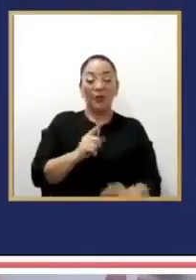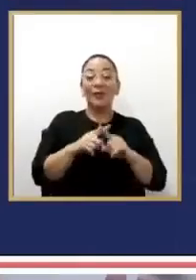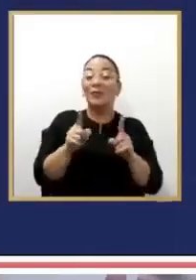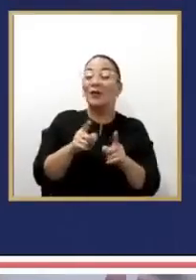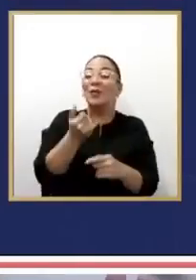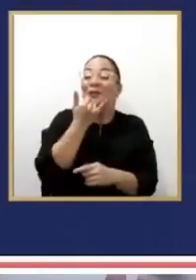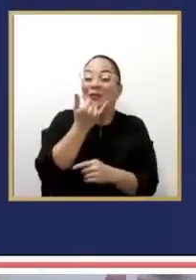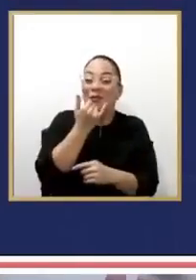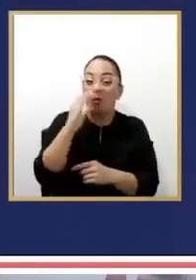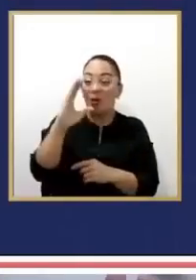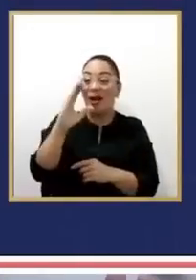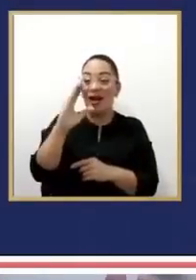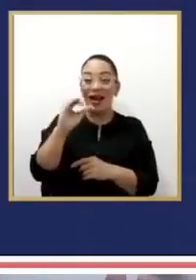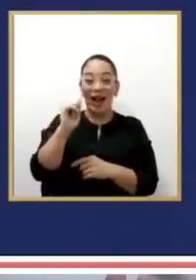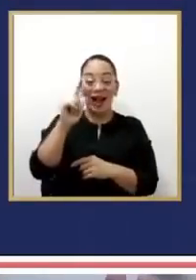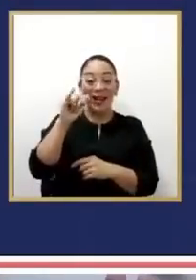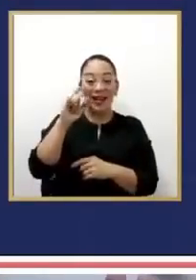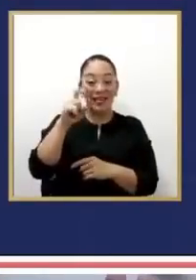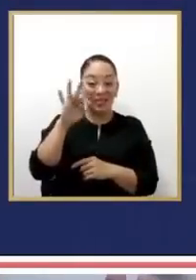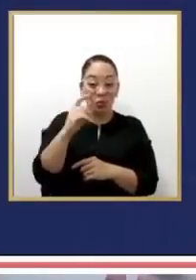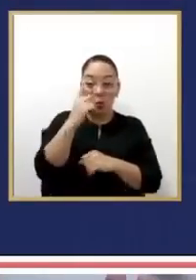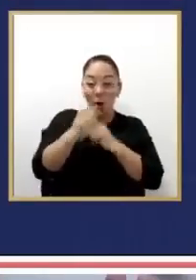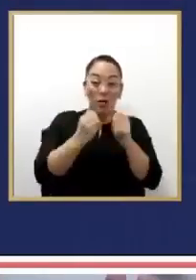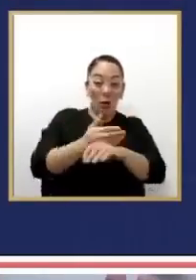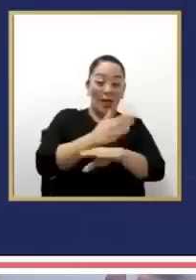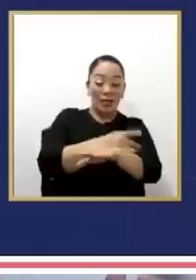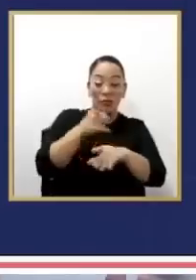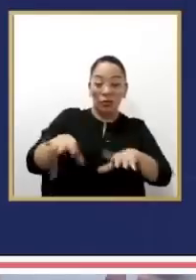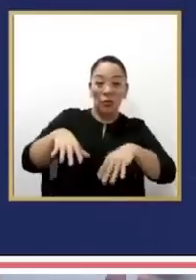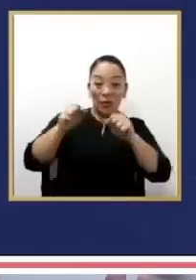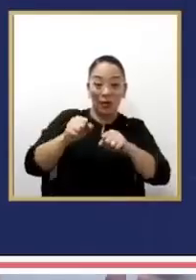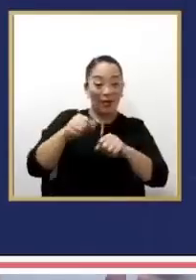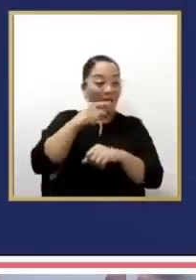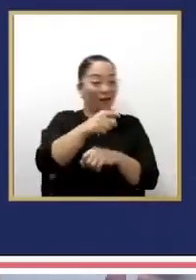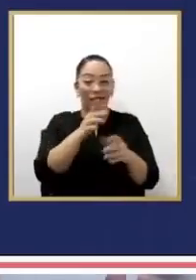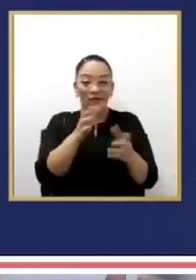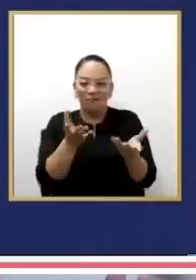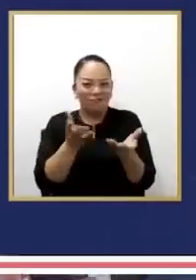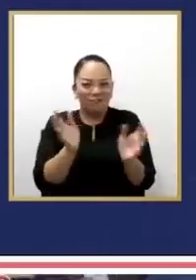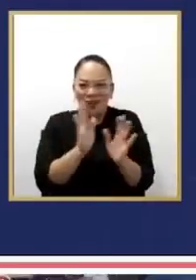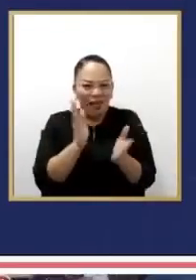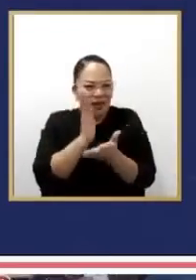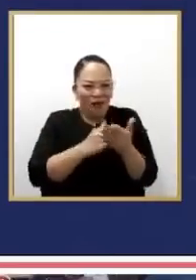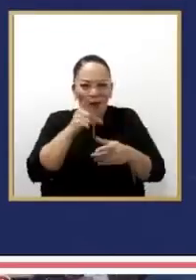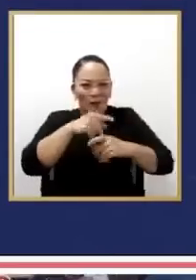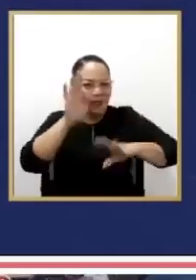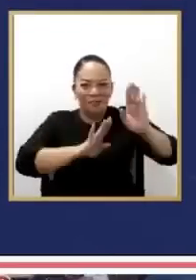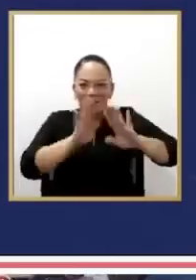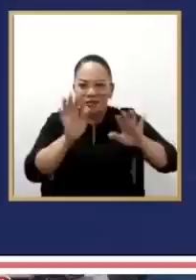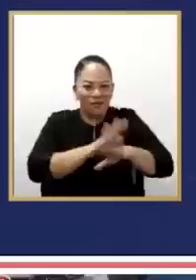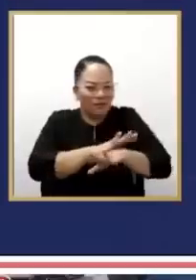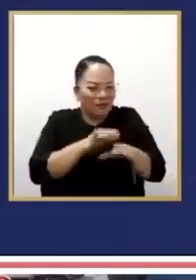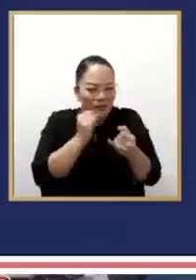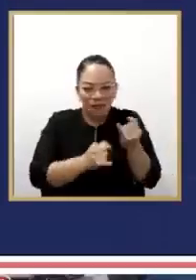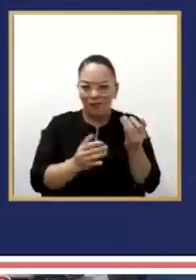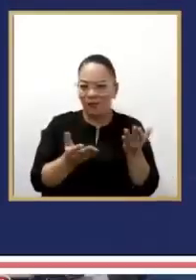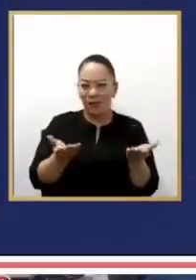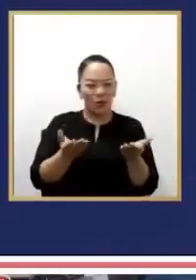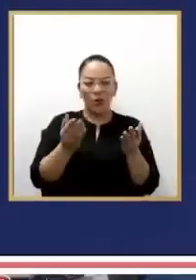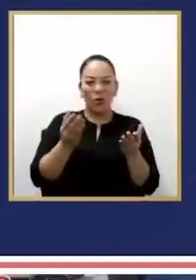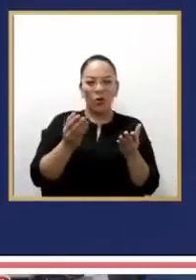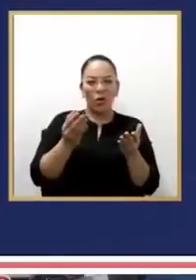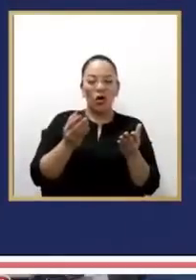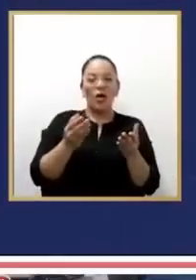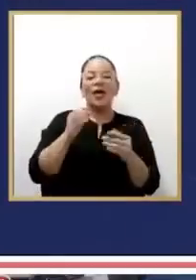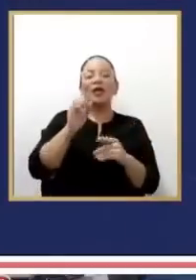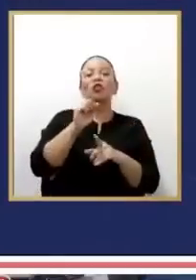Calixto, un año antes de que usted asumiera, ya había dejado de tener cualquier participación en la Sociedad